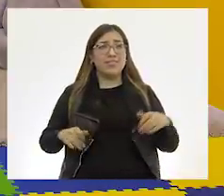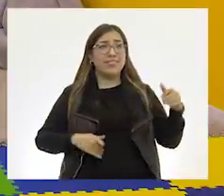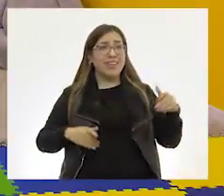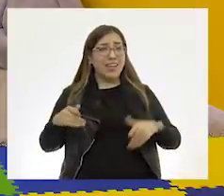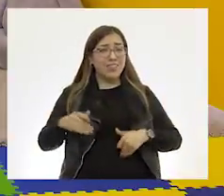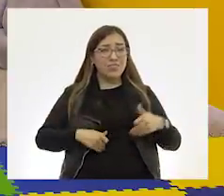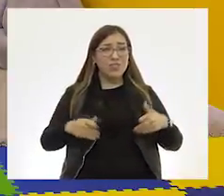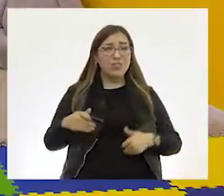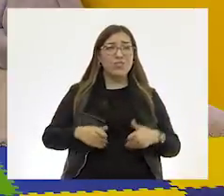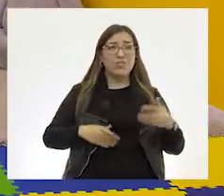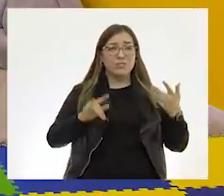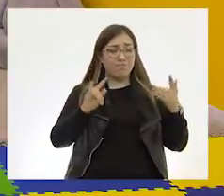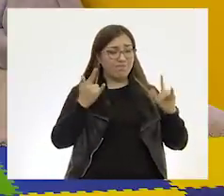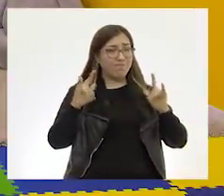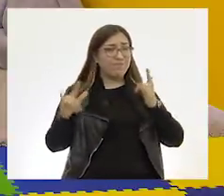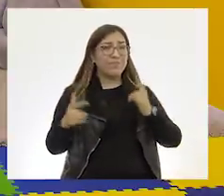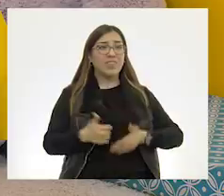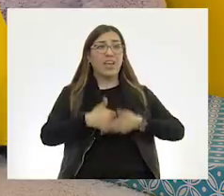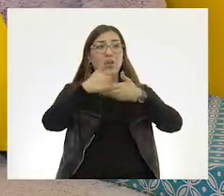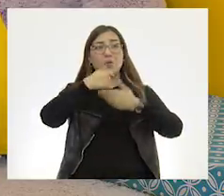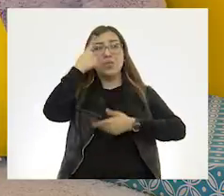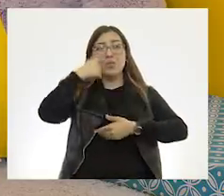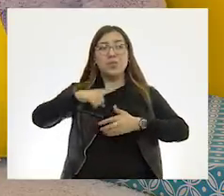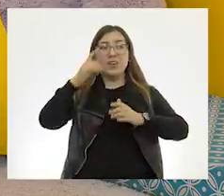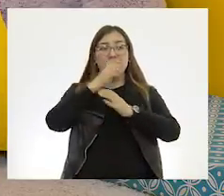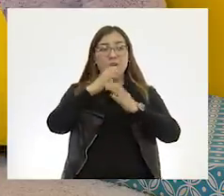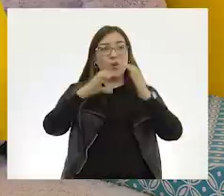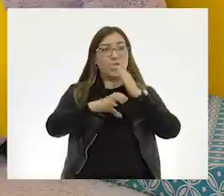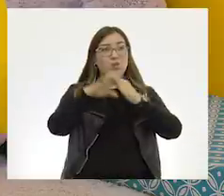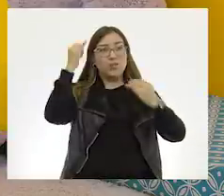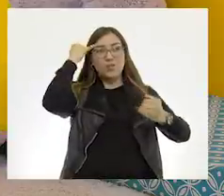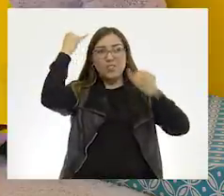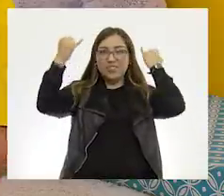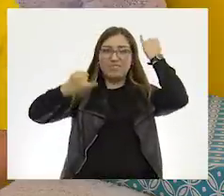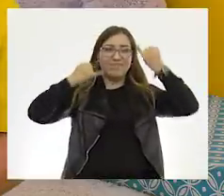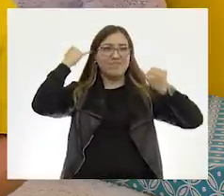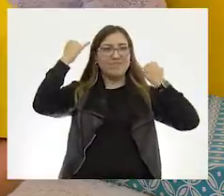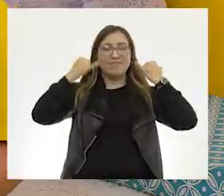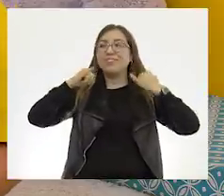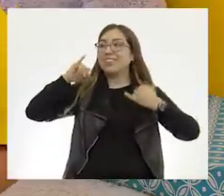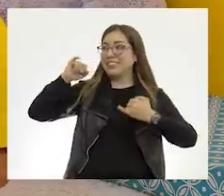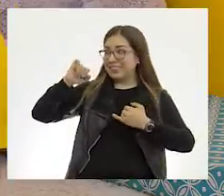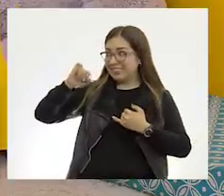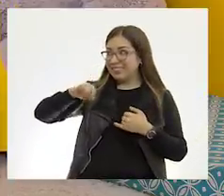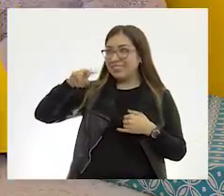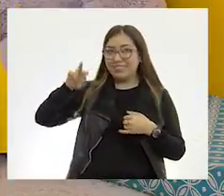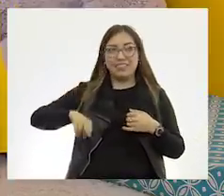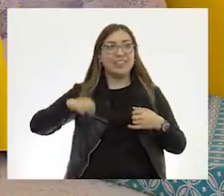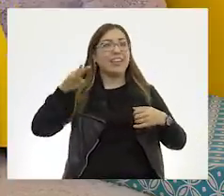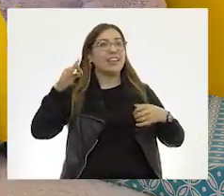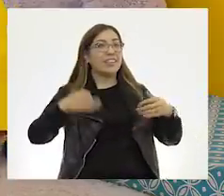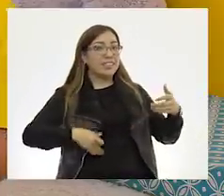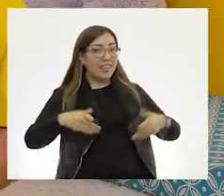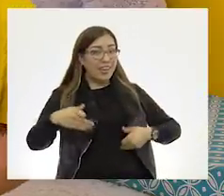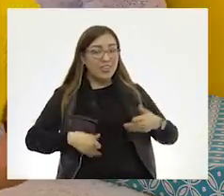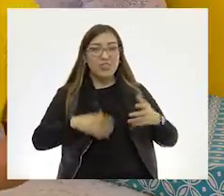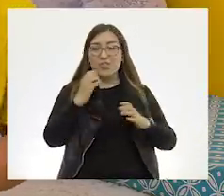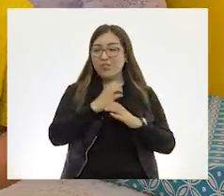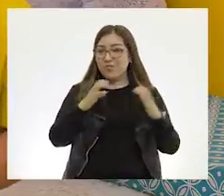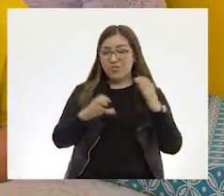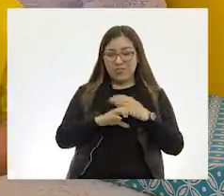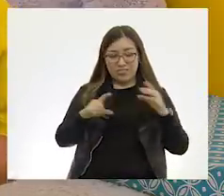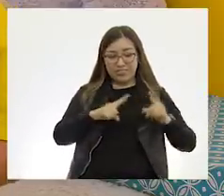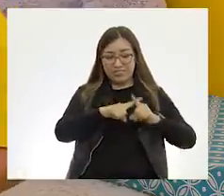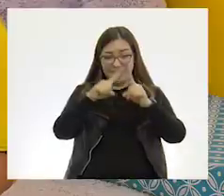a un mundo lúdico y lleno de imaginación. Así es, Adriana. Los títeres, el arte visual y los relatos que ofrecen permiten